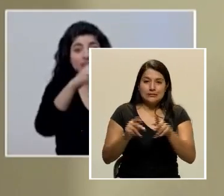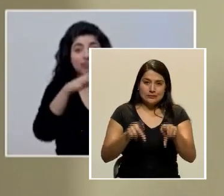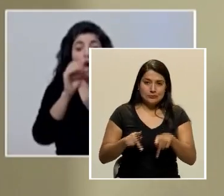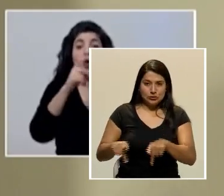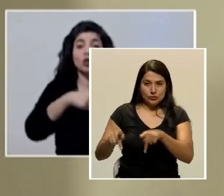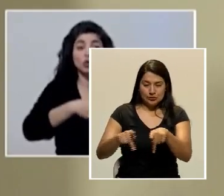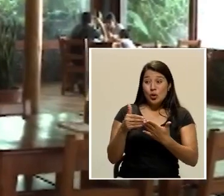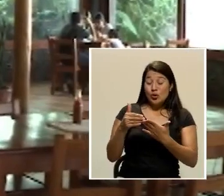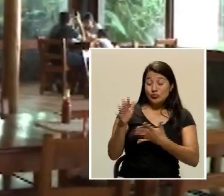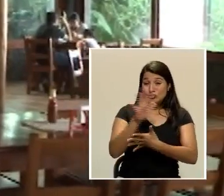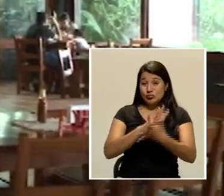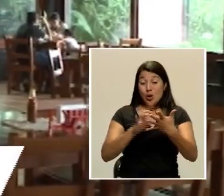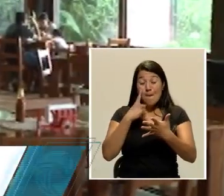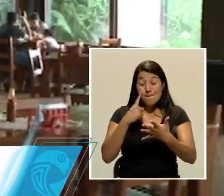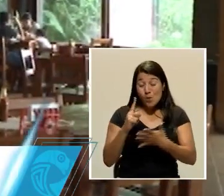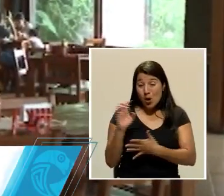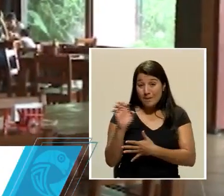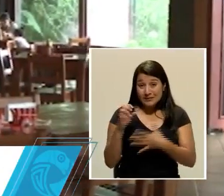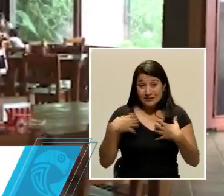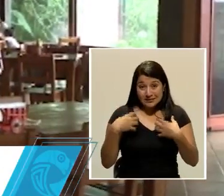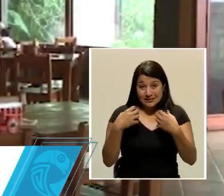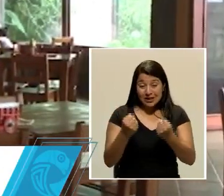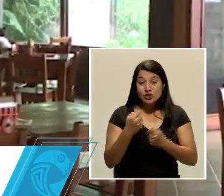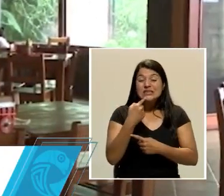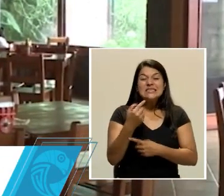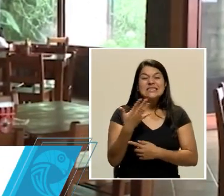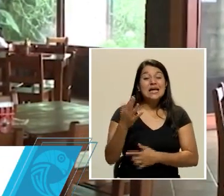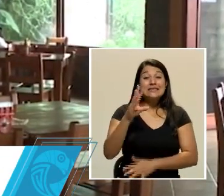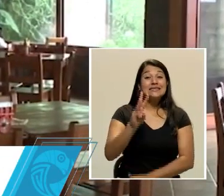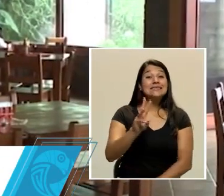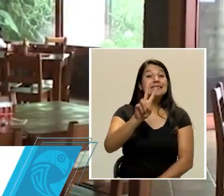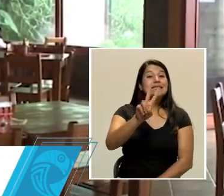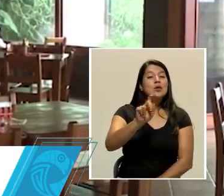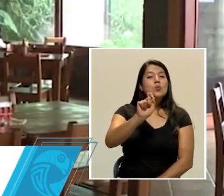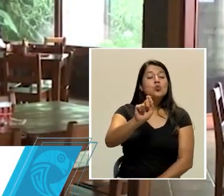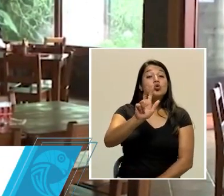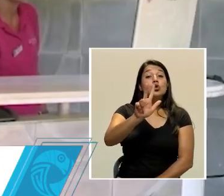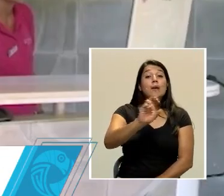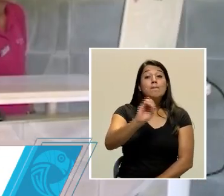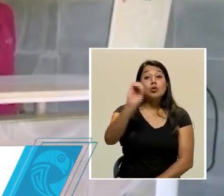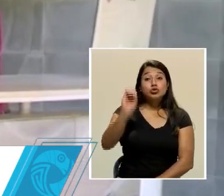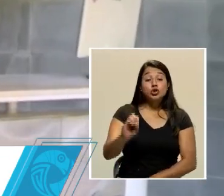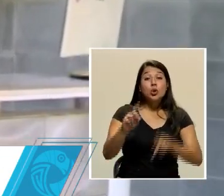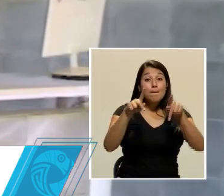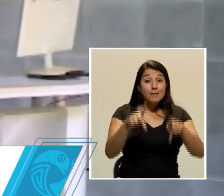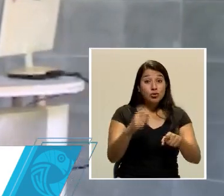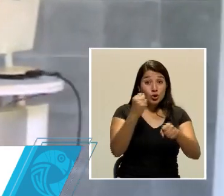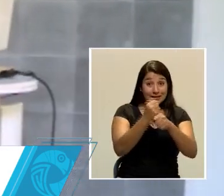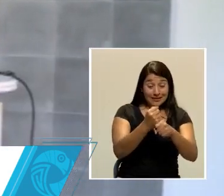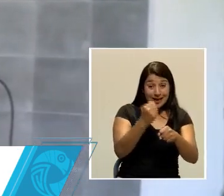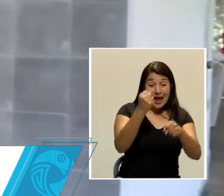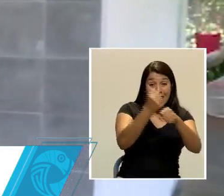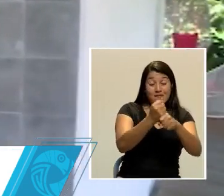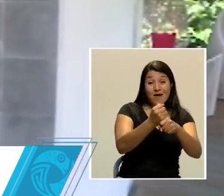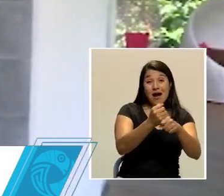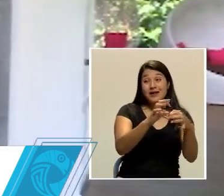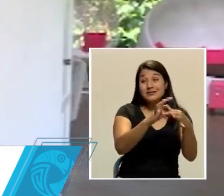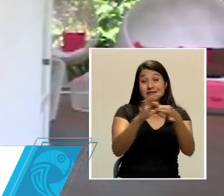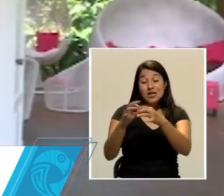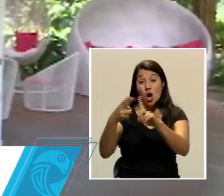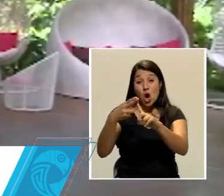suspensión y reducción. Por otro lado, se han hecho grandes esfuerzos, como ya sabemos, con el Bono Proteger, que nos ha permitido llevar un alivio a